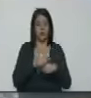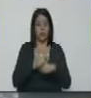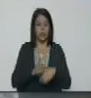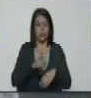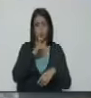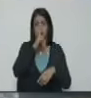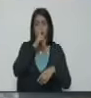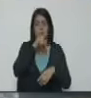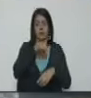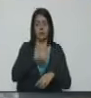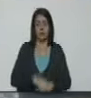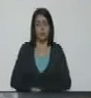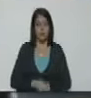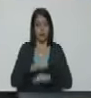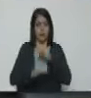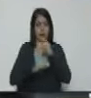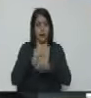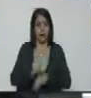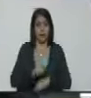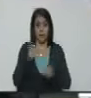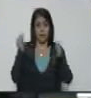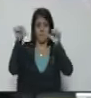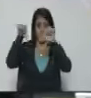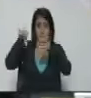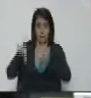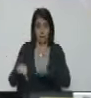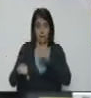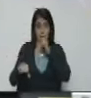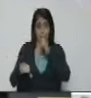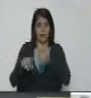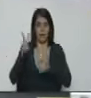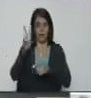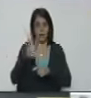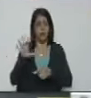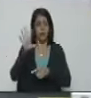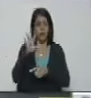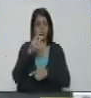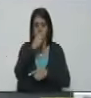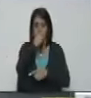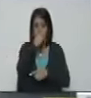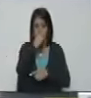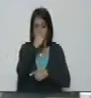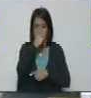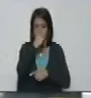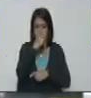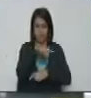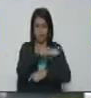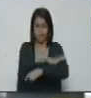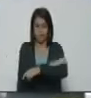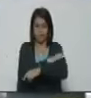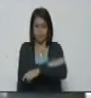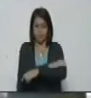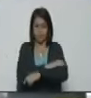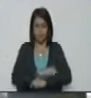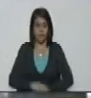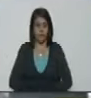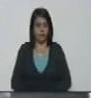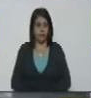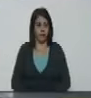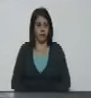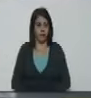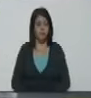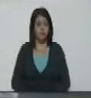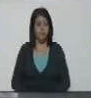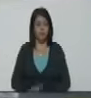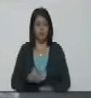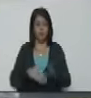criminal, que le ha hecho tanto daño a Venezuela. Esa oposición que